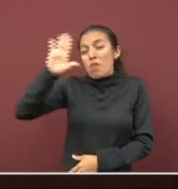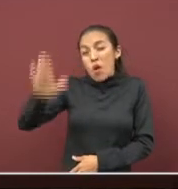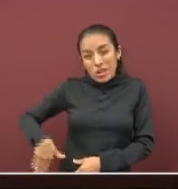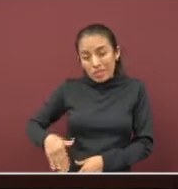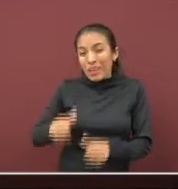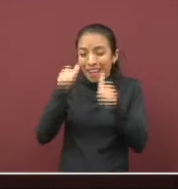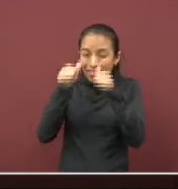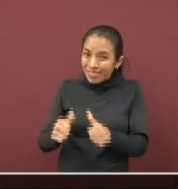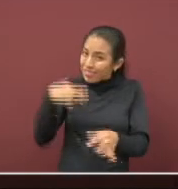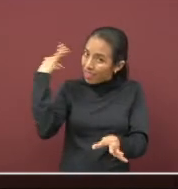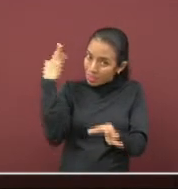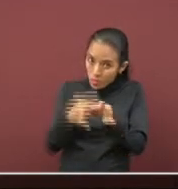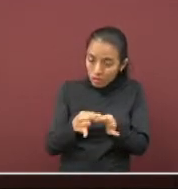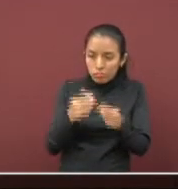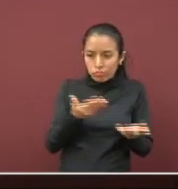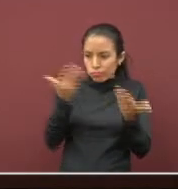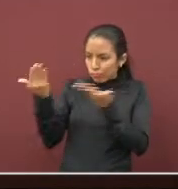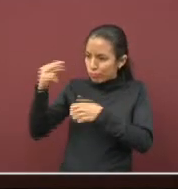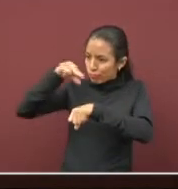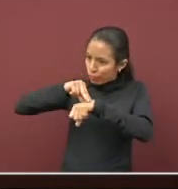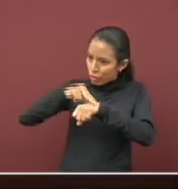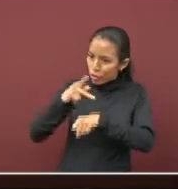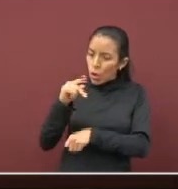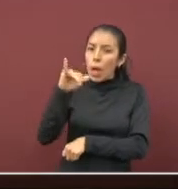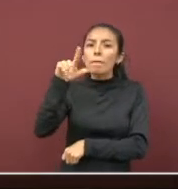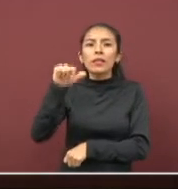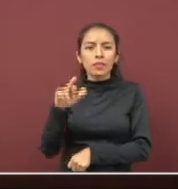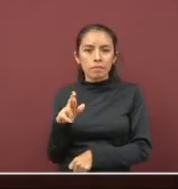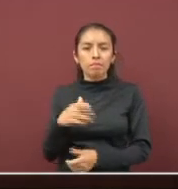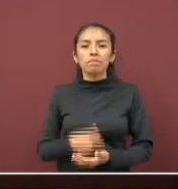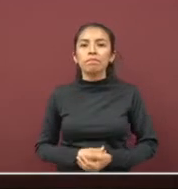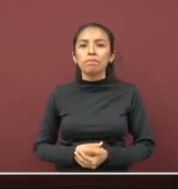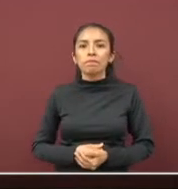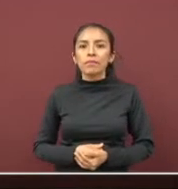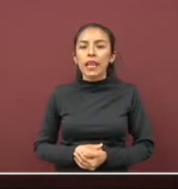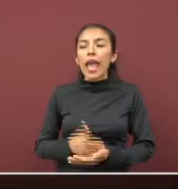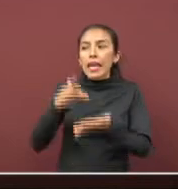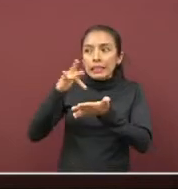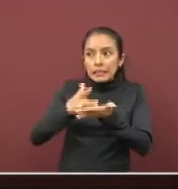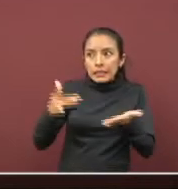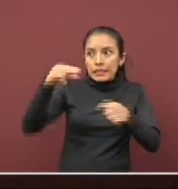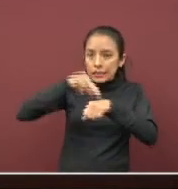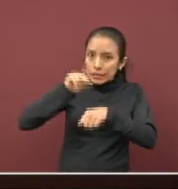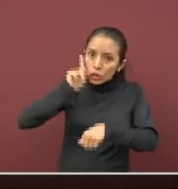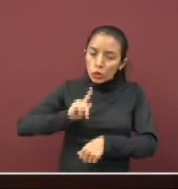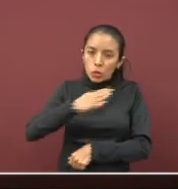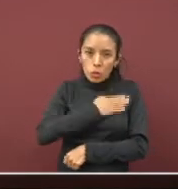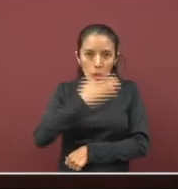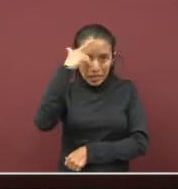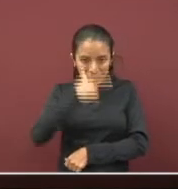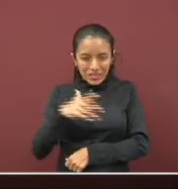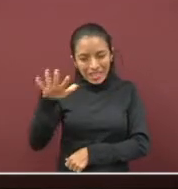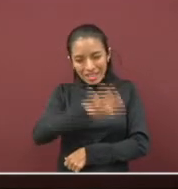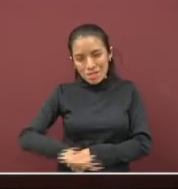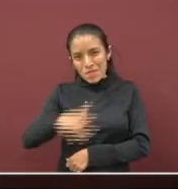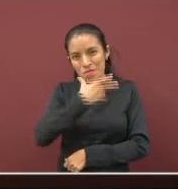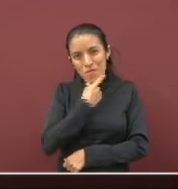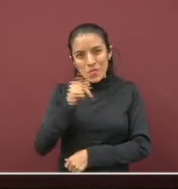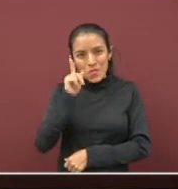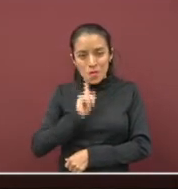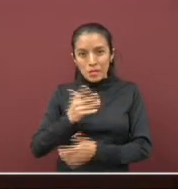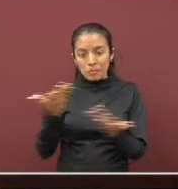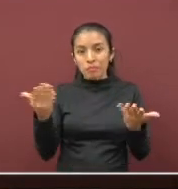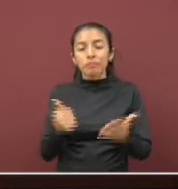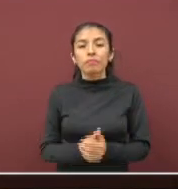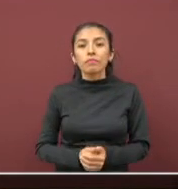la doctora pilar gonzález gracias doctora buenas noches a todos y a todas en esta